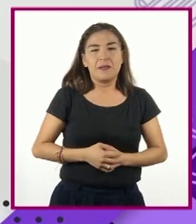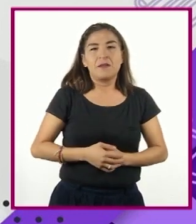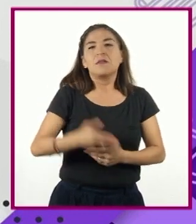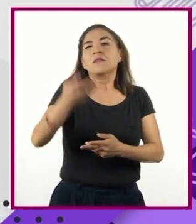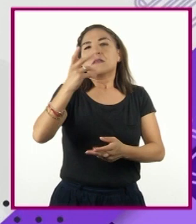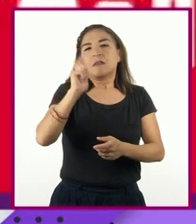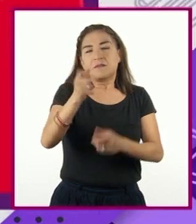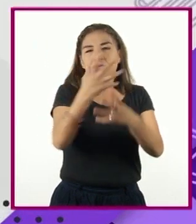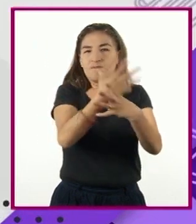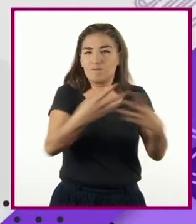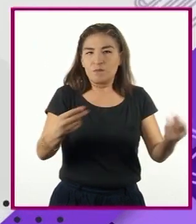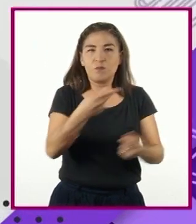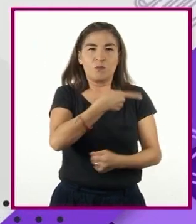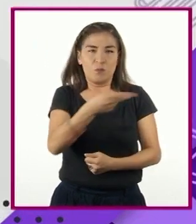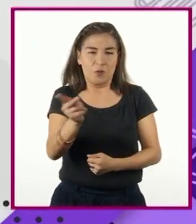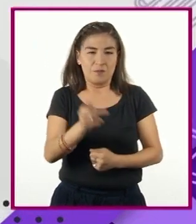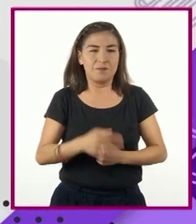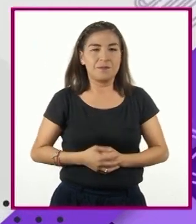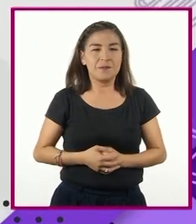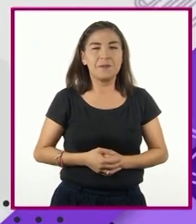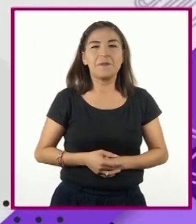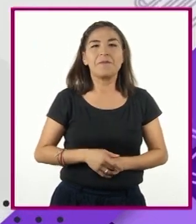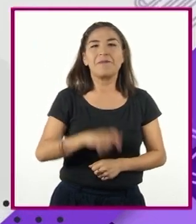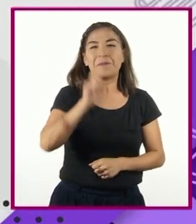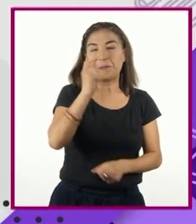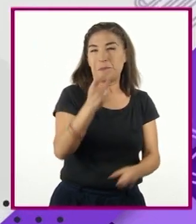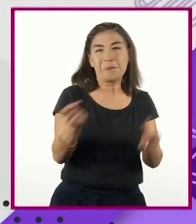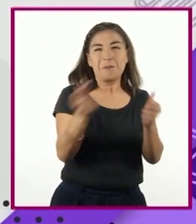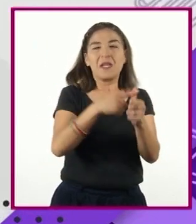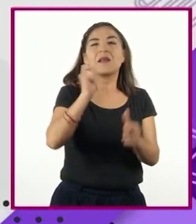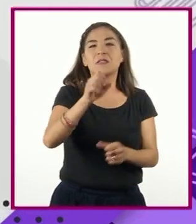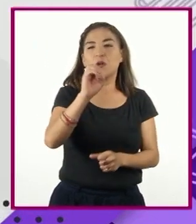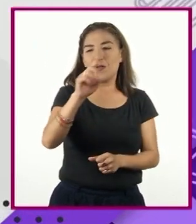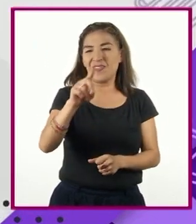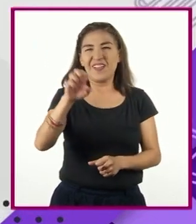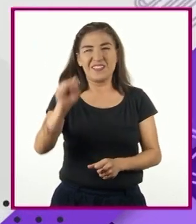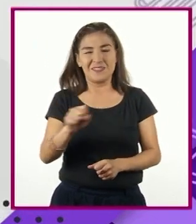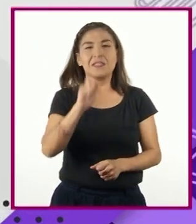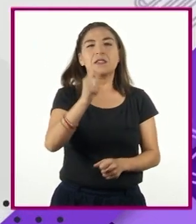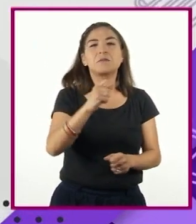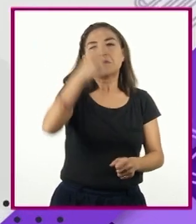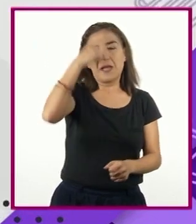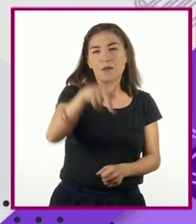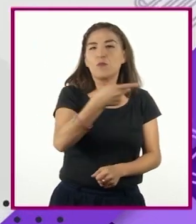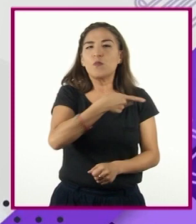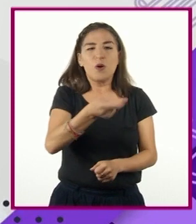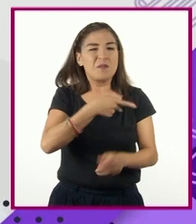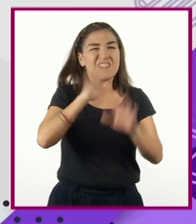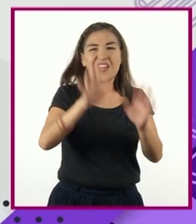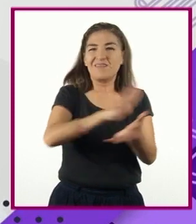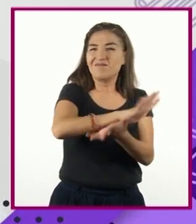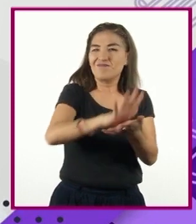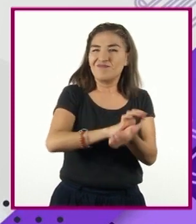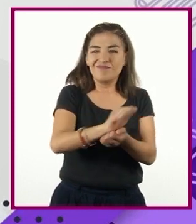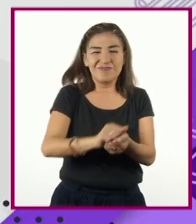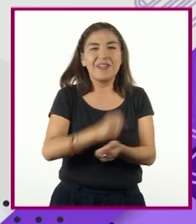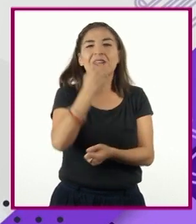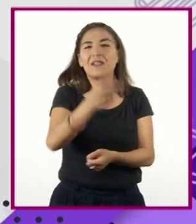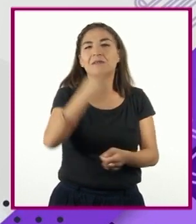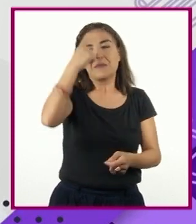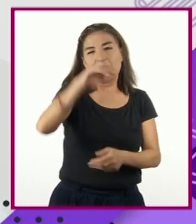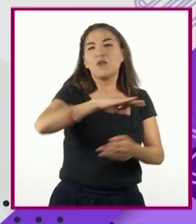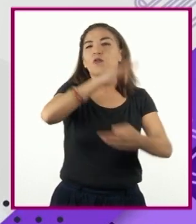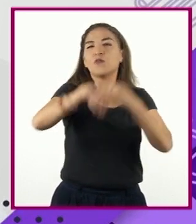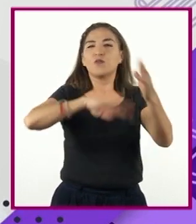pobreza. El primer de los ODS es erradicar la pobreza en todas sus formas en todo